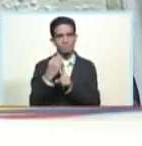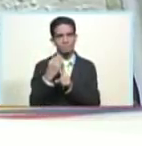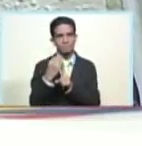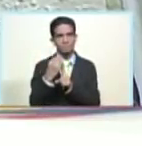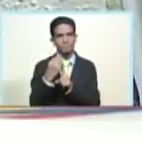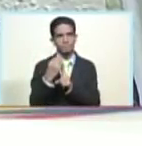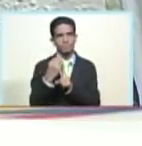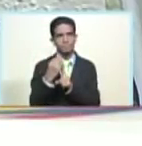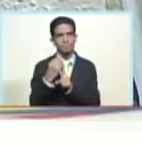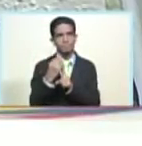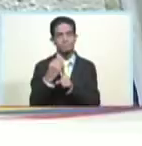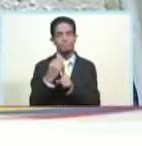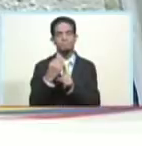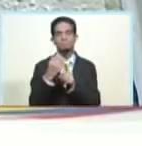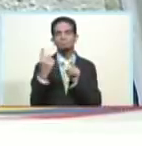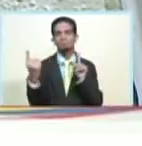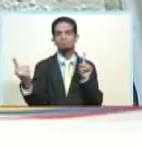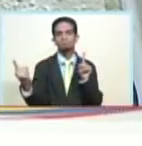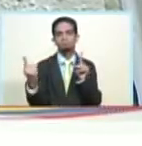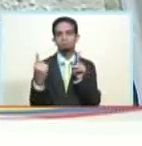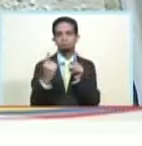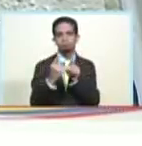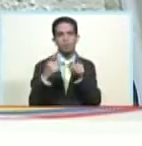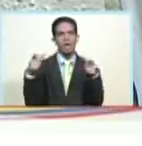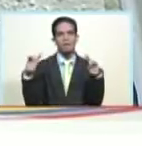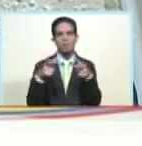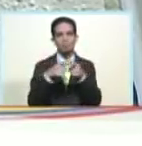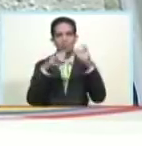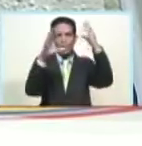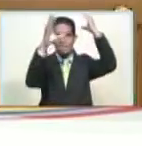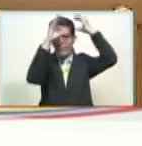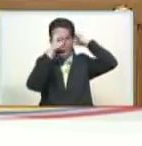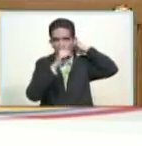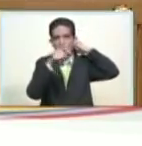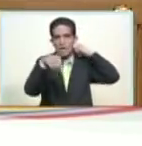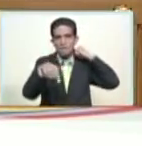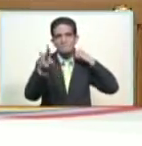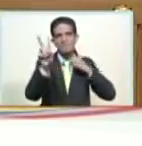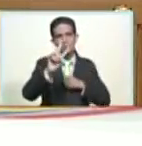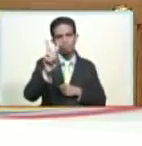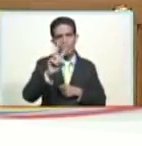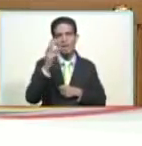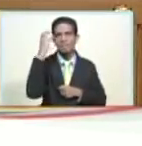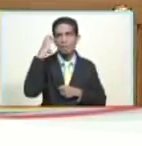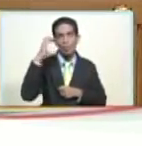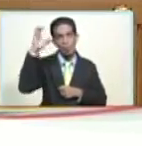tuvo una reunión con los embajadores de la Unión Europea en Venezuela.